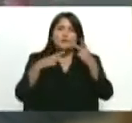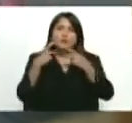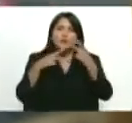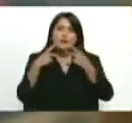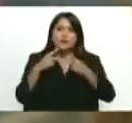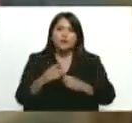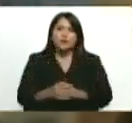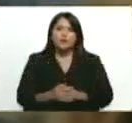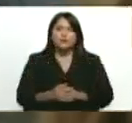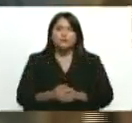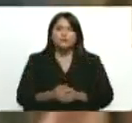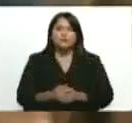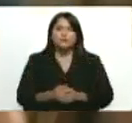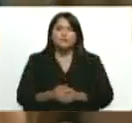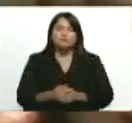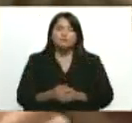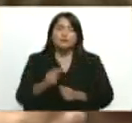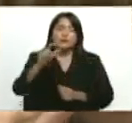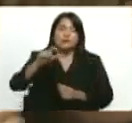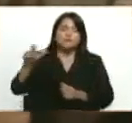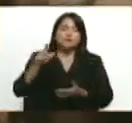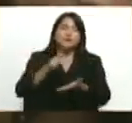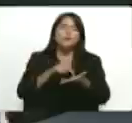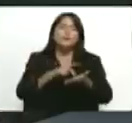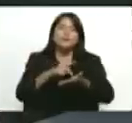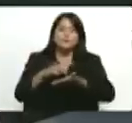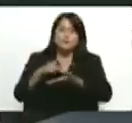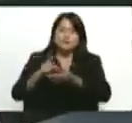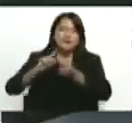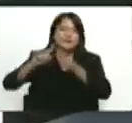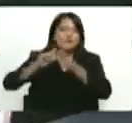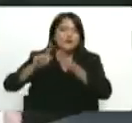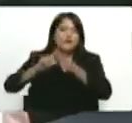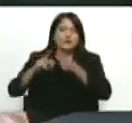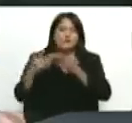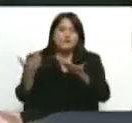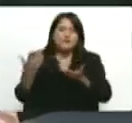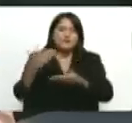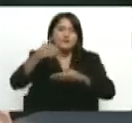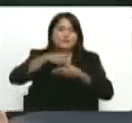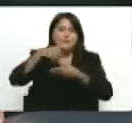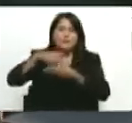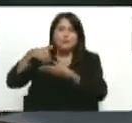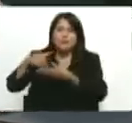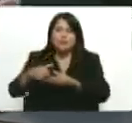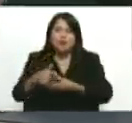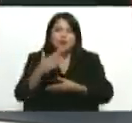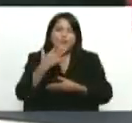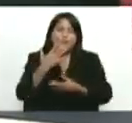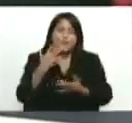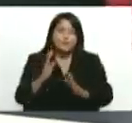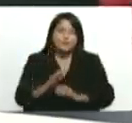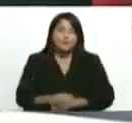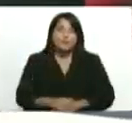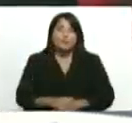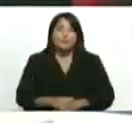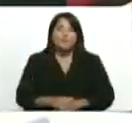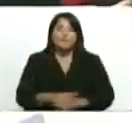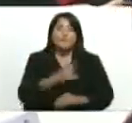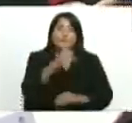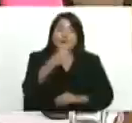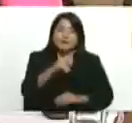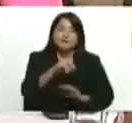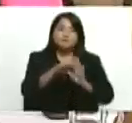la participación popular permanente en los distintos procesos democráticos, enmarcado en los principios